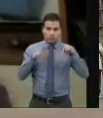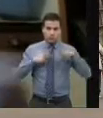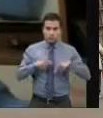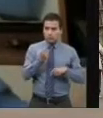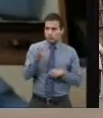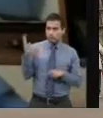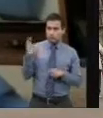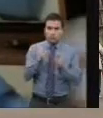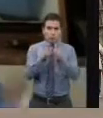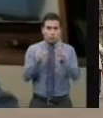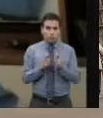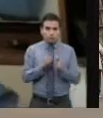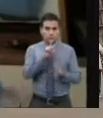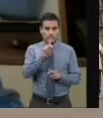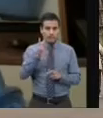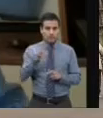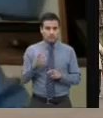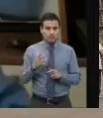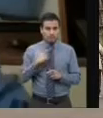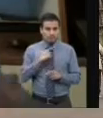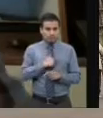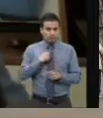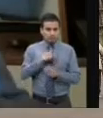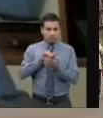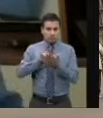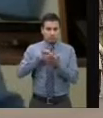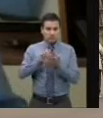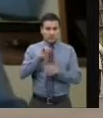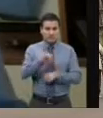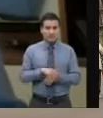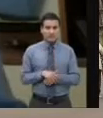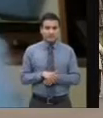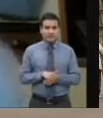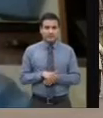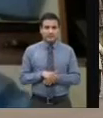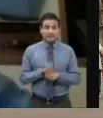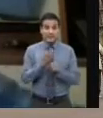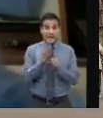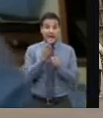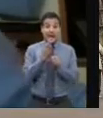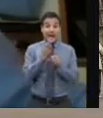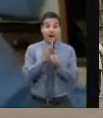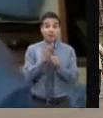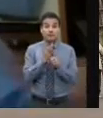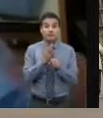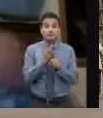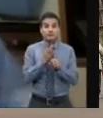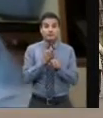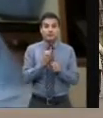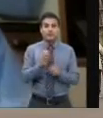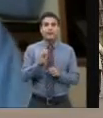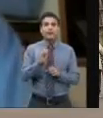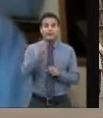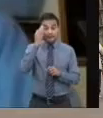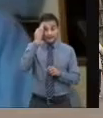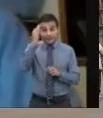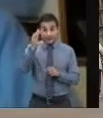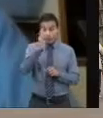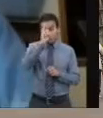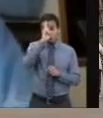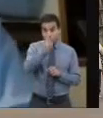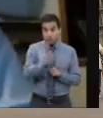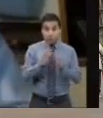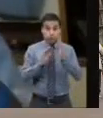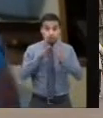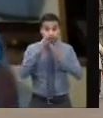verdaderos simpatizantes. Y por último, yo reconocía que ahorita no estamos sancionando la violación a la veda. Esa sanción no le